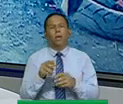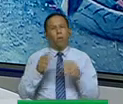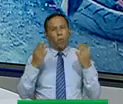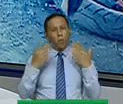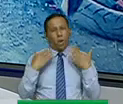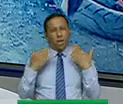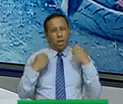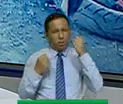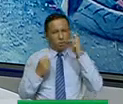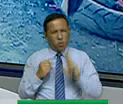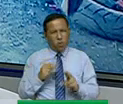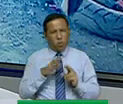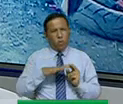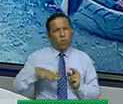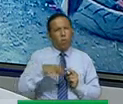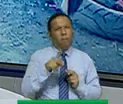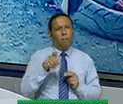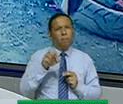en una motocicleta.